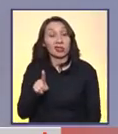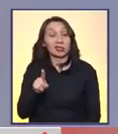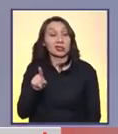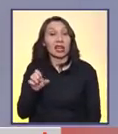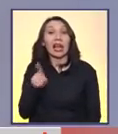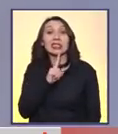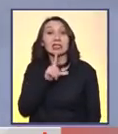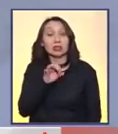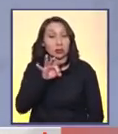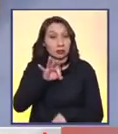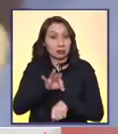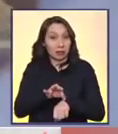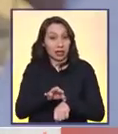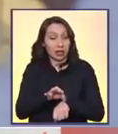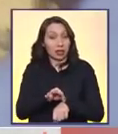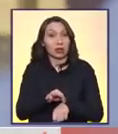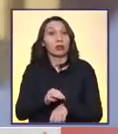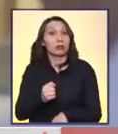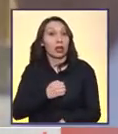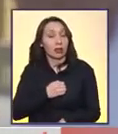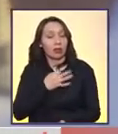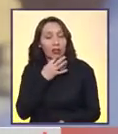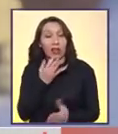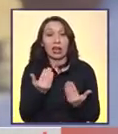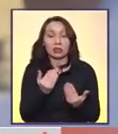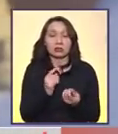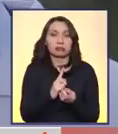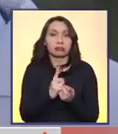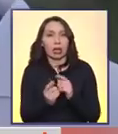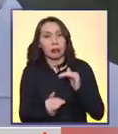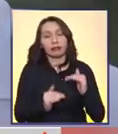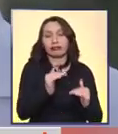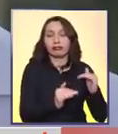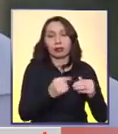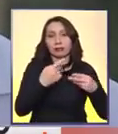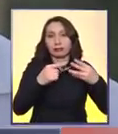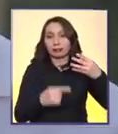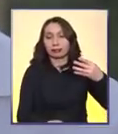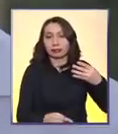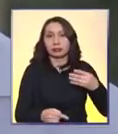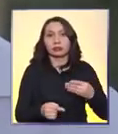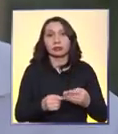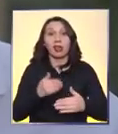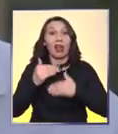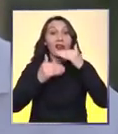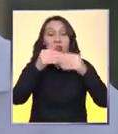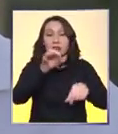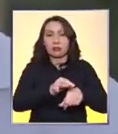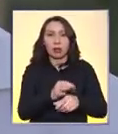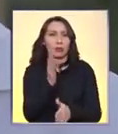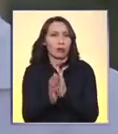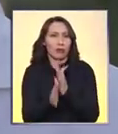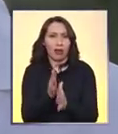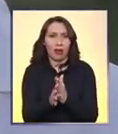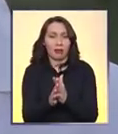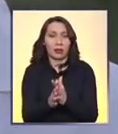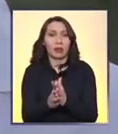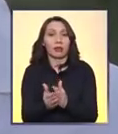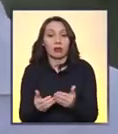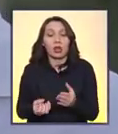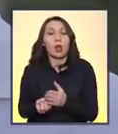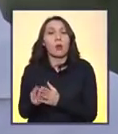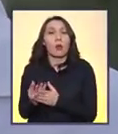salud pública de la UC, las necesidades cambian a cada momento. El avance médico es mucho más rápido que la